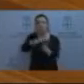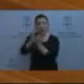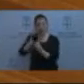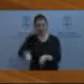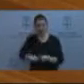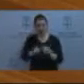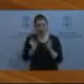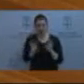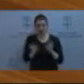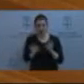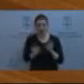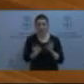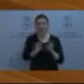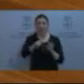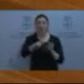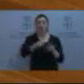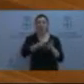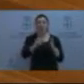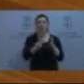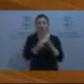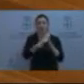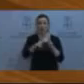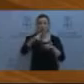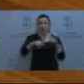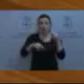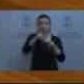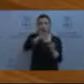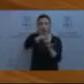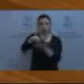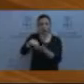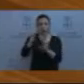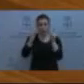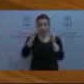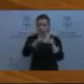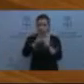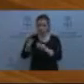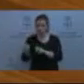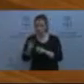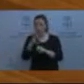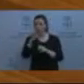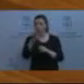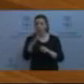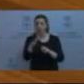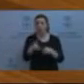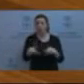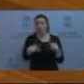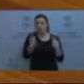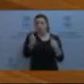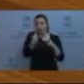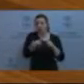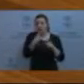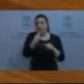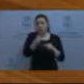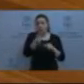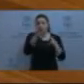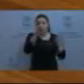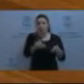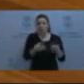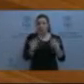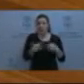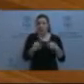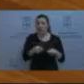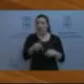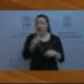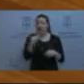La planificación y construcción de nuevos centros educativos. Por lo tanto, permítame un inciso, señoría. Usted con frecuencia dice que cuando